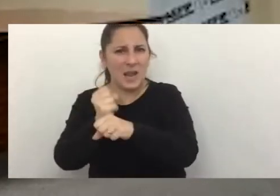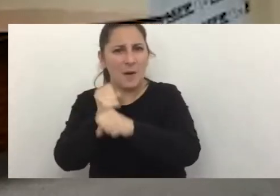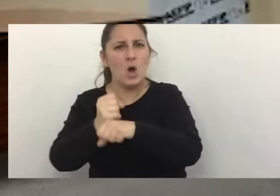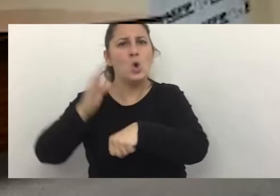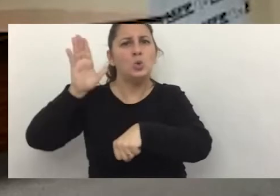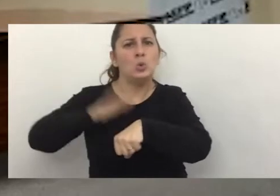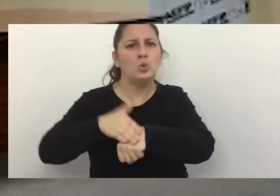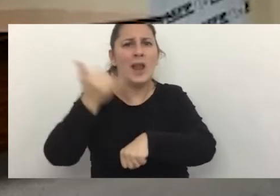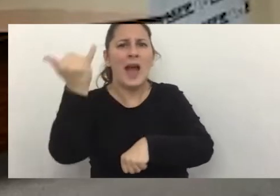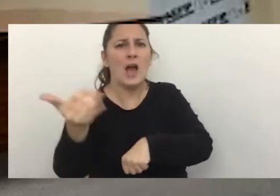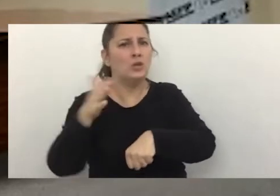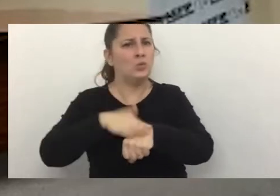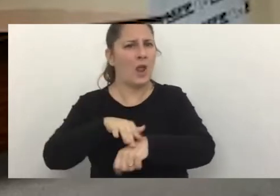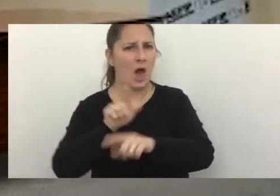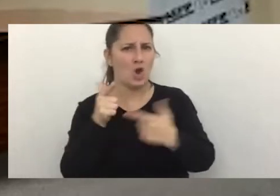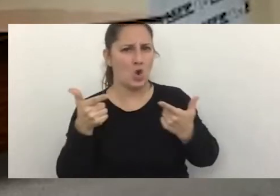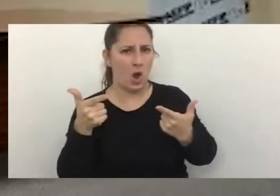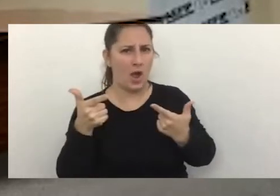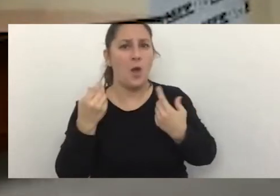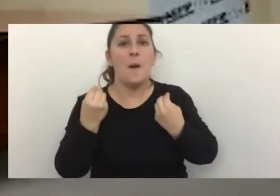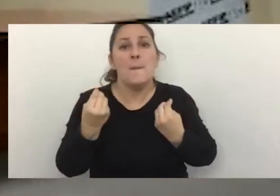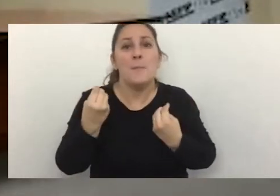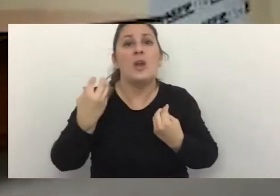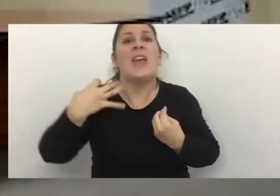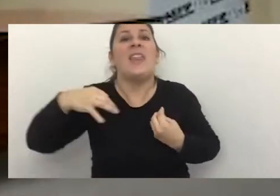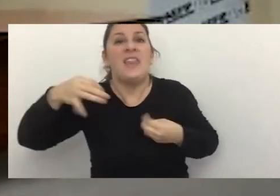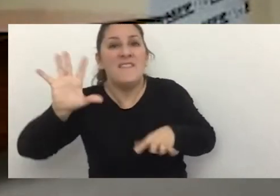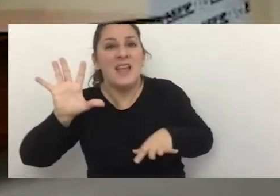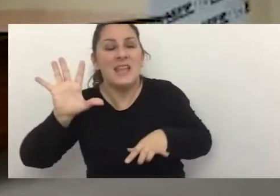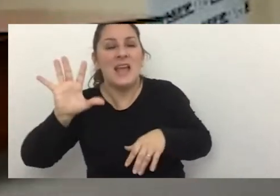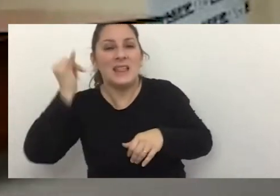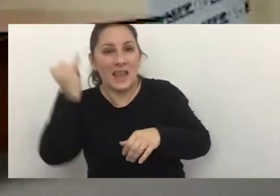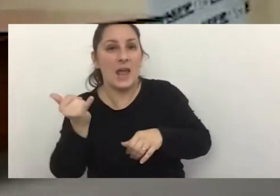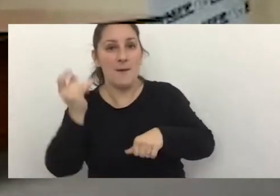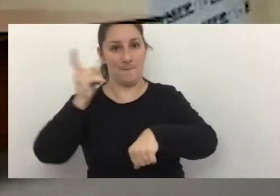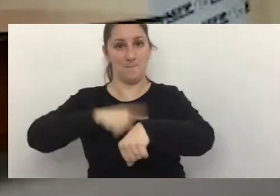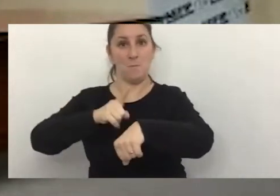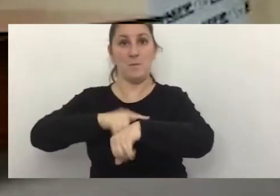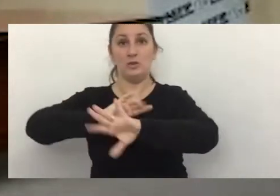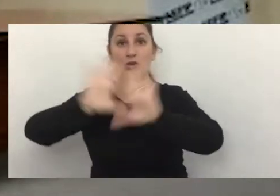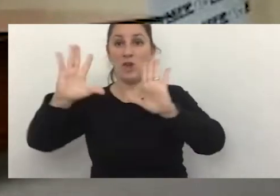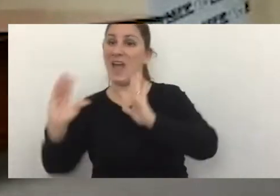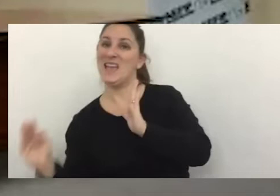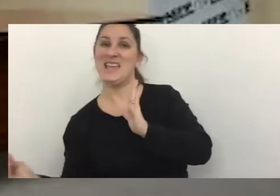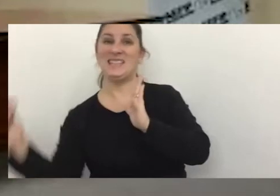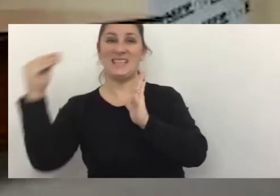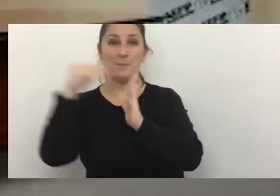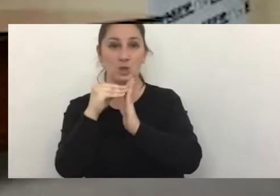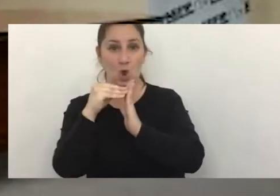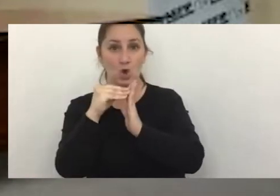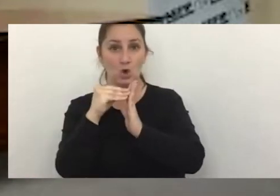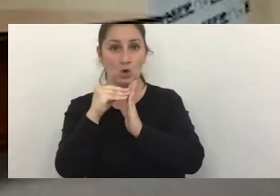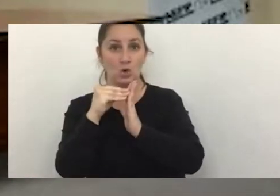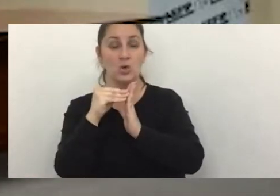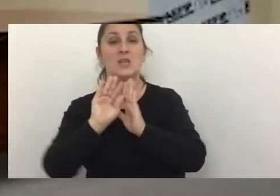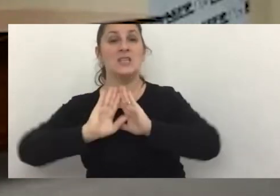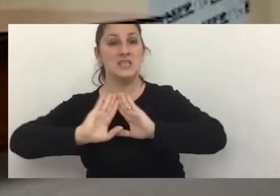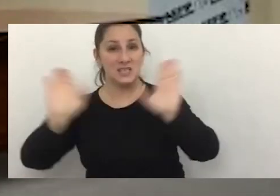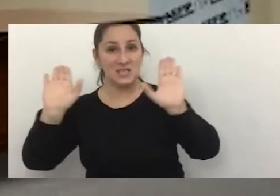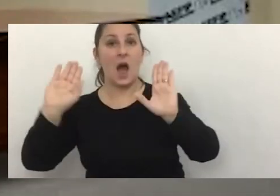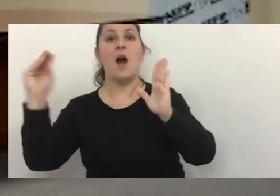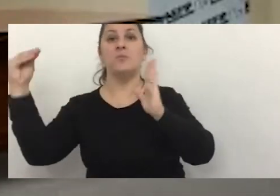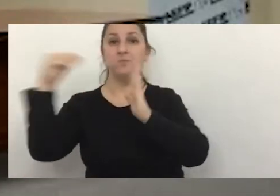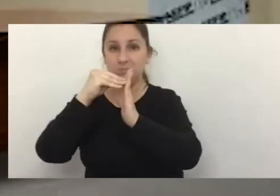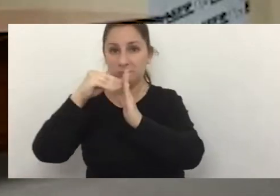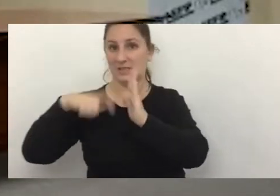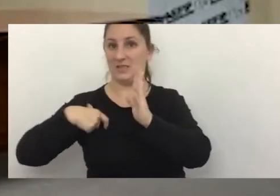tutela. Porque la tendrían una vez que inscribieron, una vez que ya está inscrito y